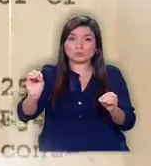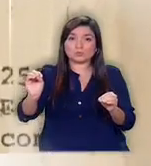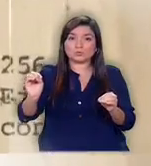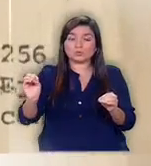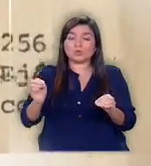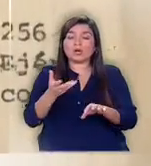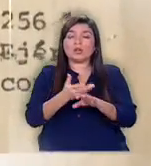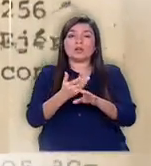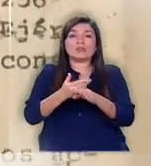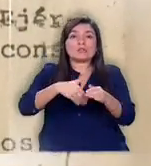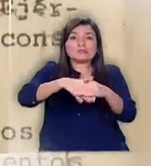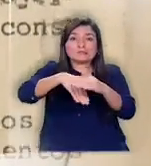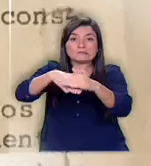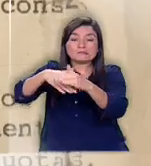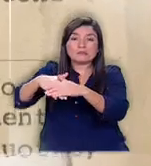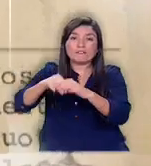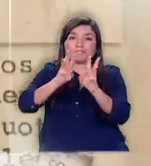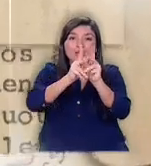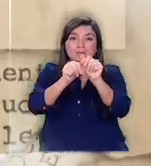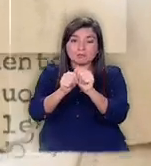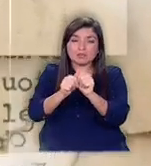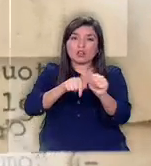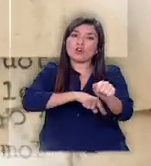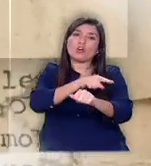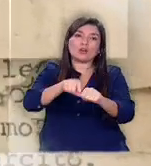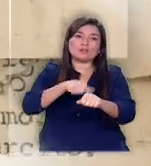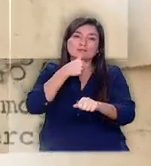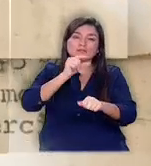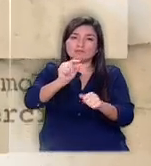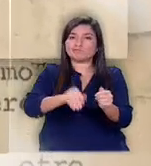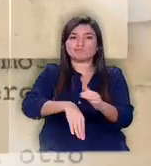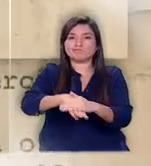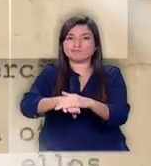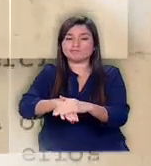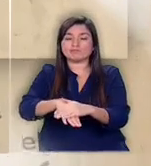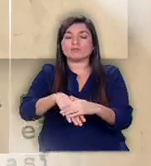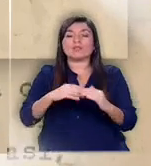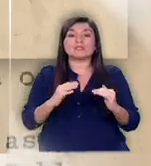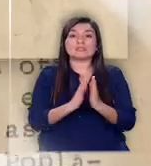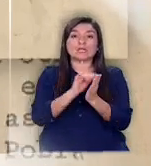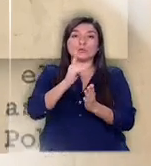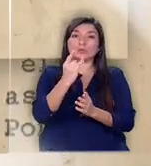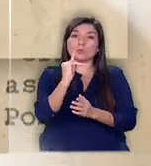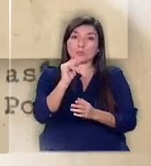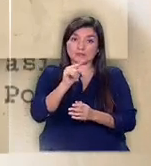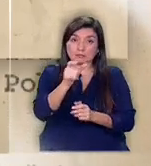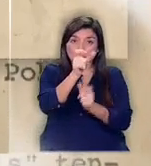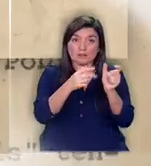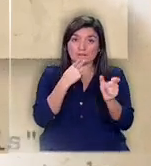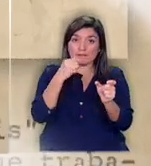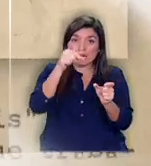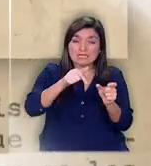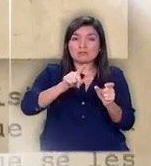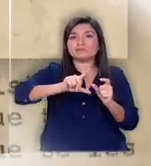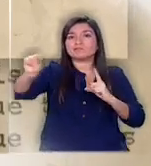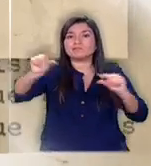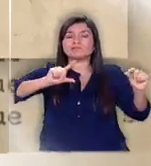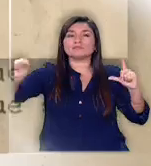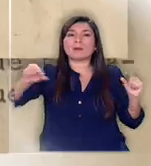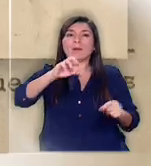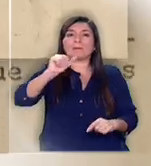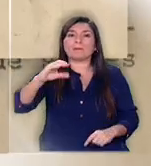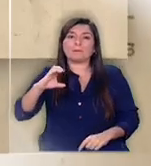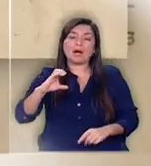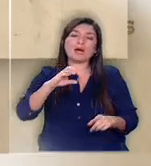solo sería una cuestión de horas. Los antiguos residentes de la San Luis fueron llevados a las comunas de Renca, San Miguel y Pedro Aguirre Cerda. En su reemplazo